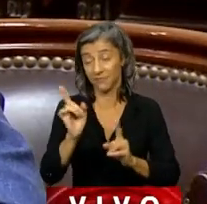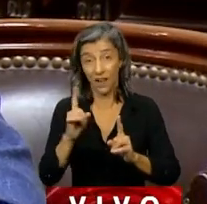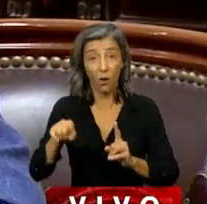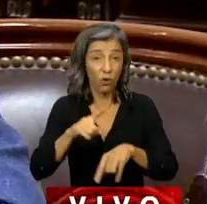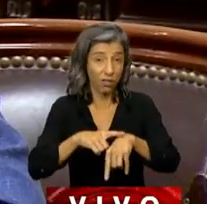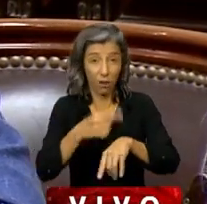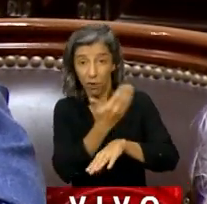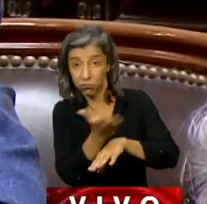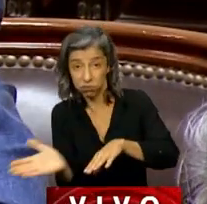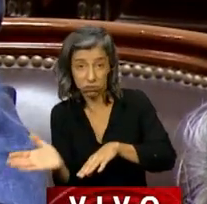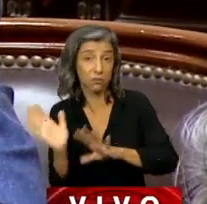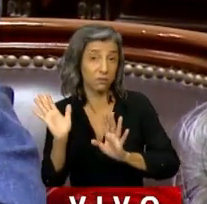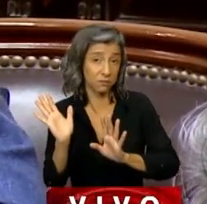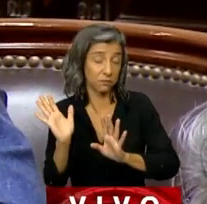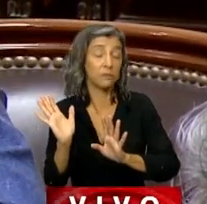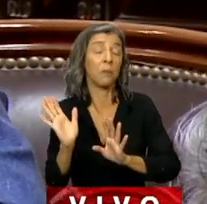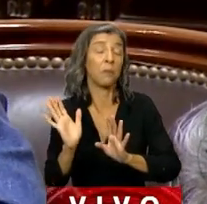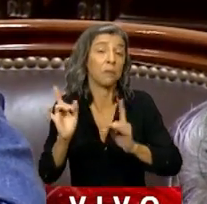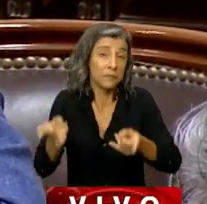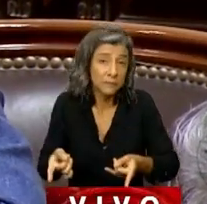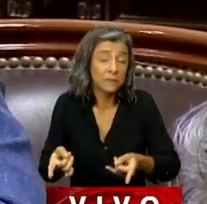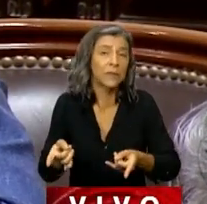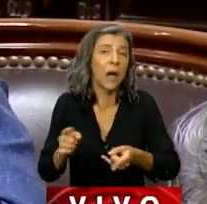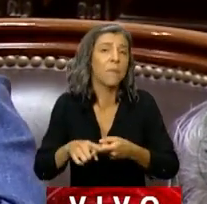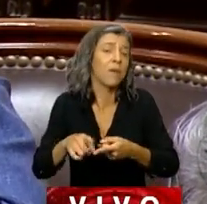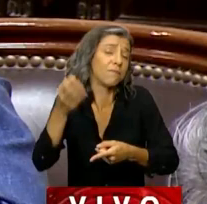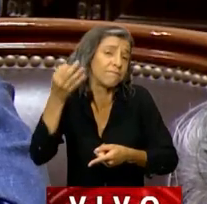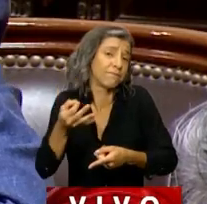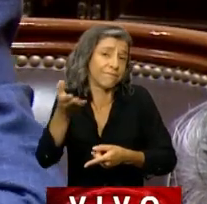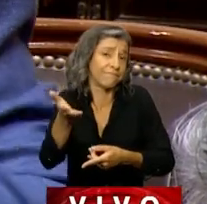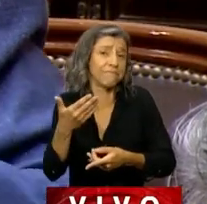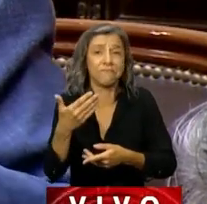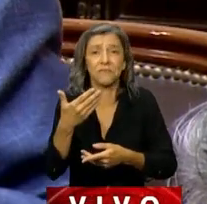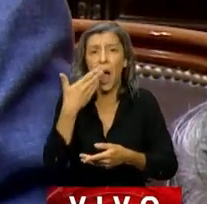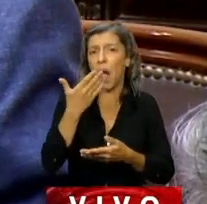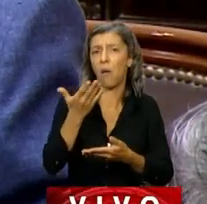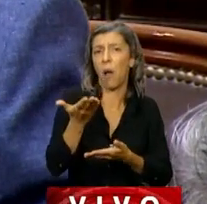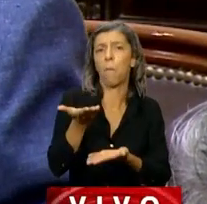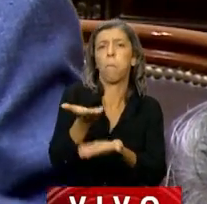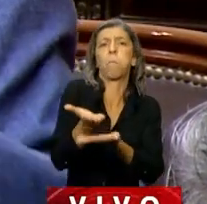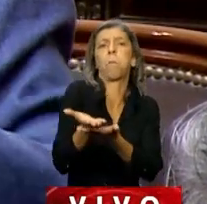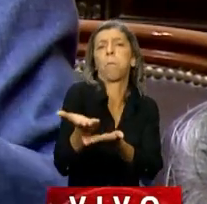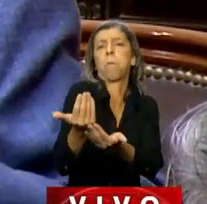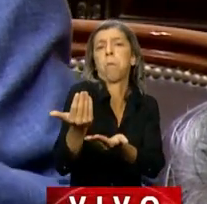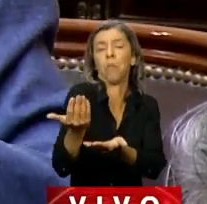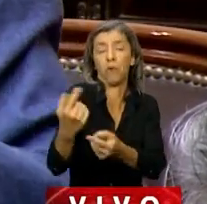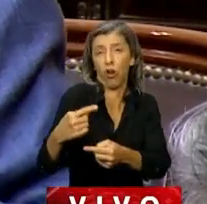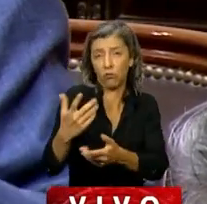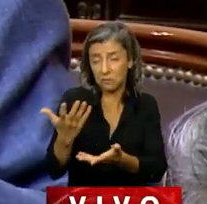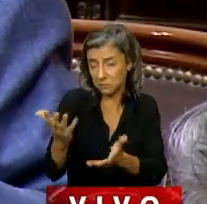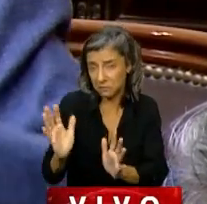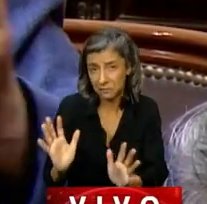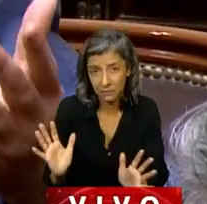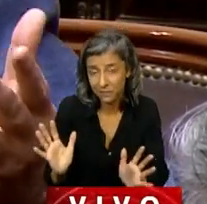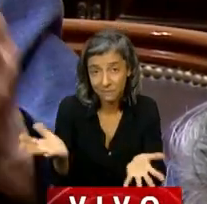tiempo, sino justamente cayendo incluso en exigencias que supongo que serán